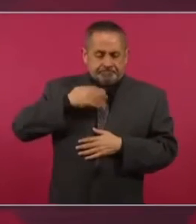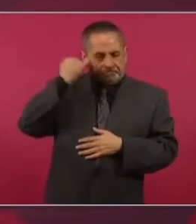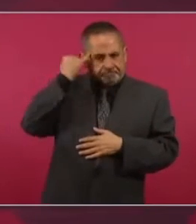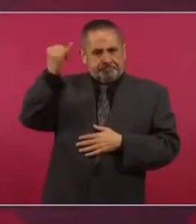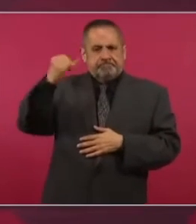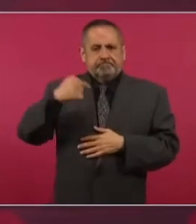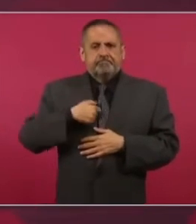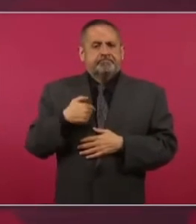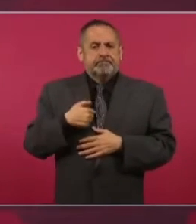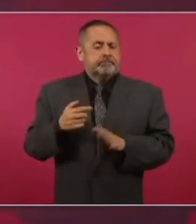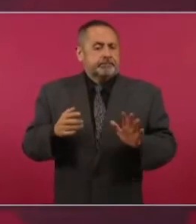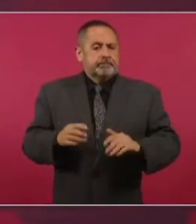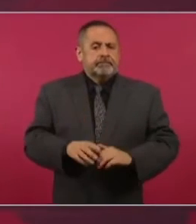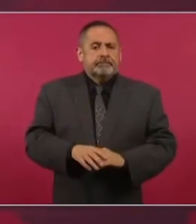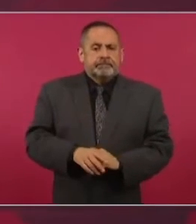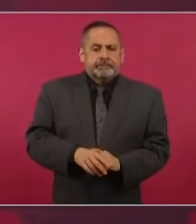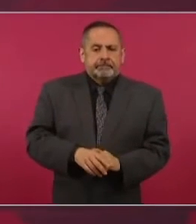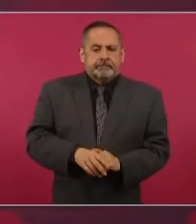creo